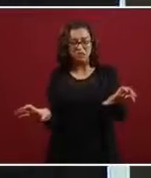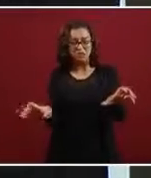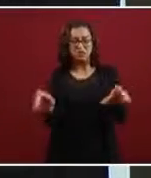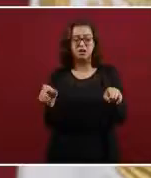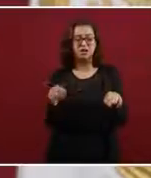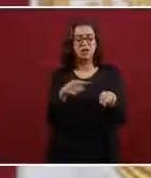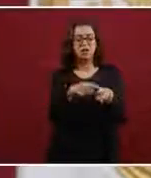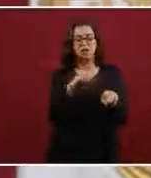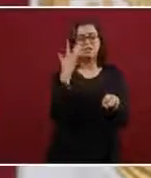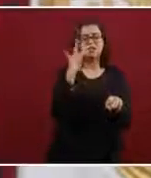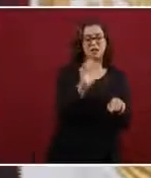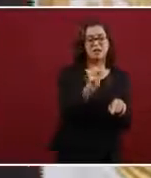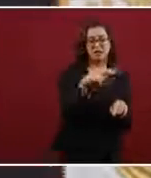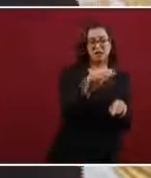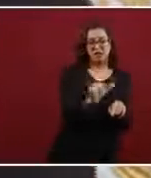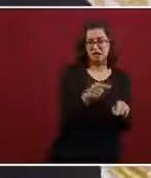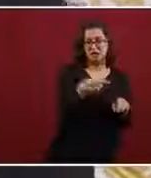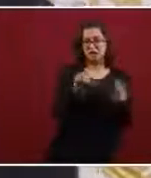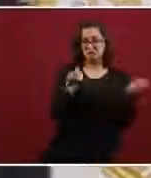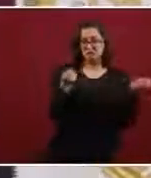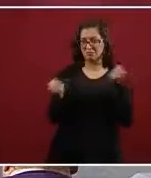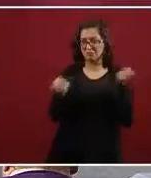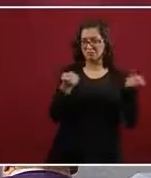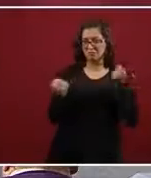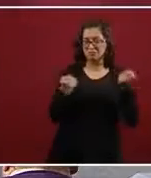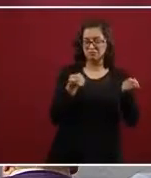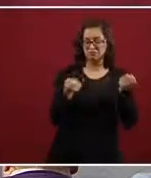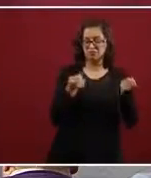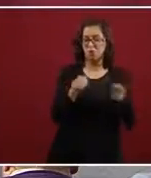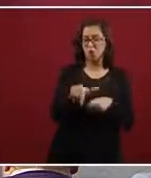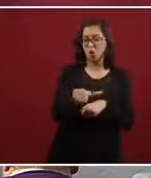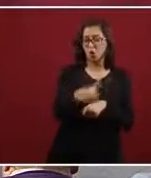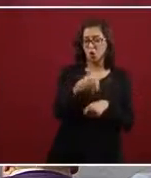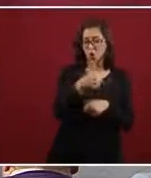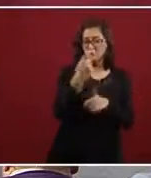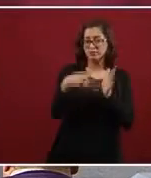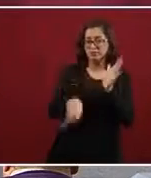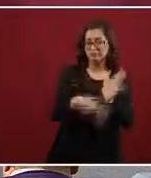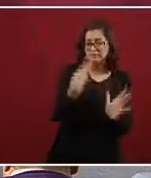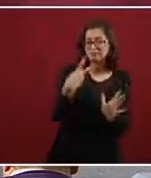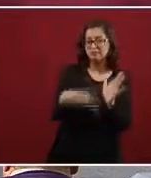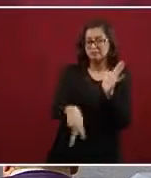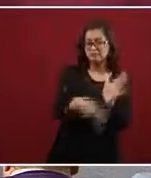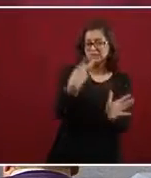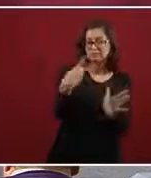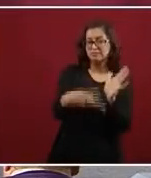Antonio López de Santana, que gobernó 11